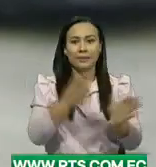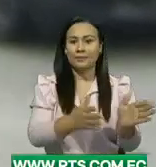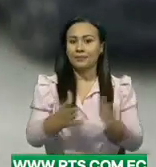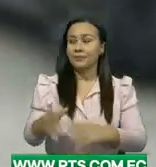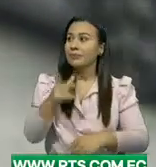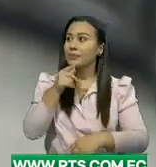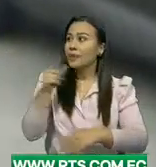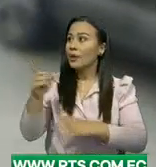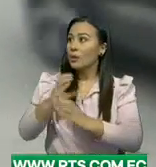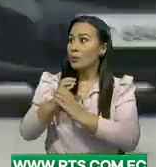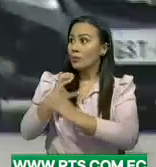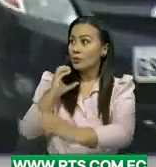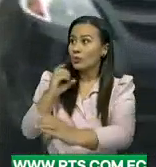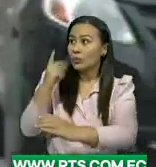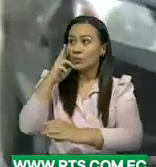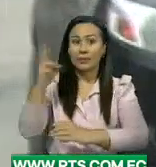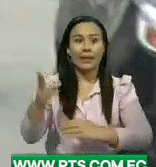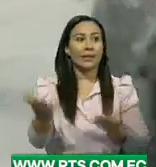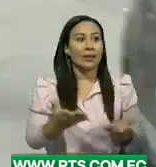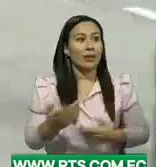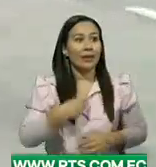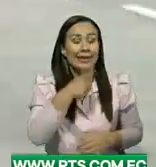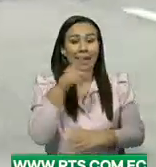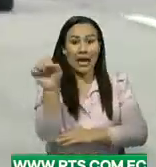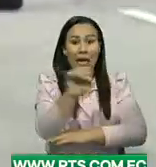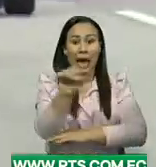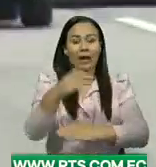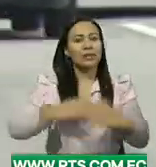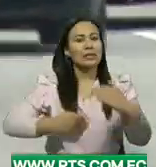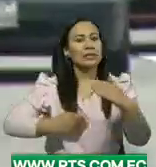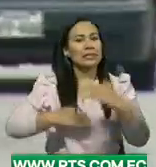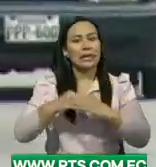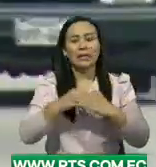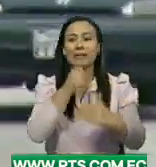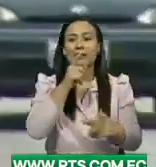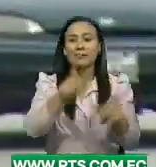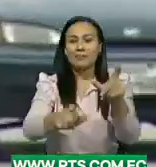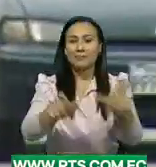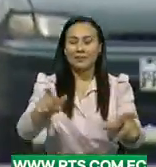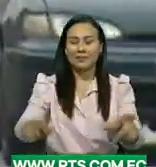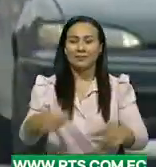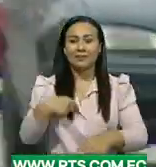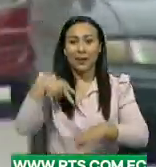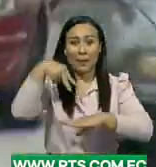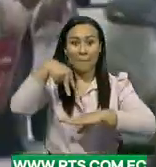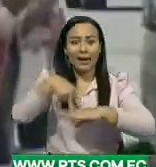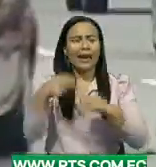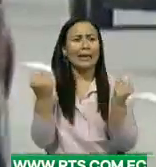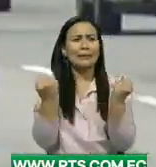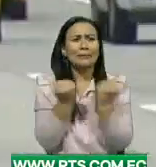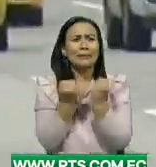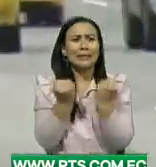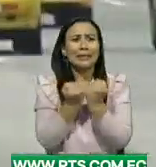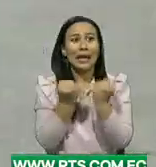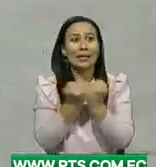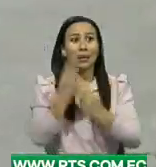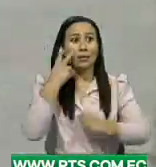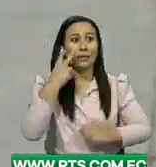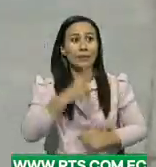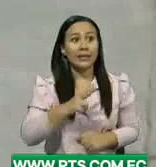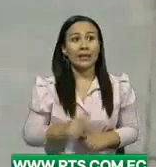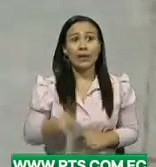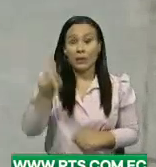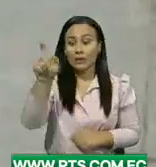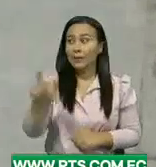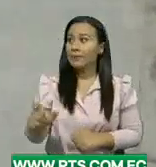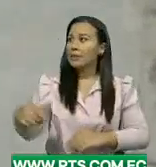de transporte urbano. El vehículo se encontraba lleno, los pasajeros iban de pie y bastante apretados entre ellos. Circulaban